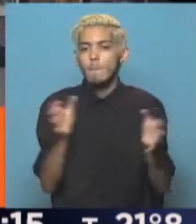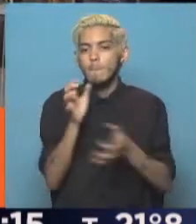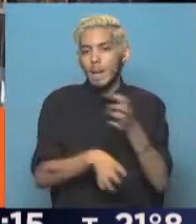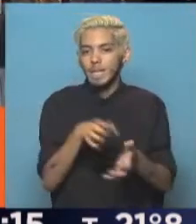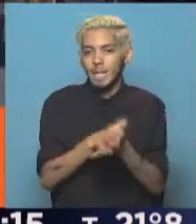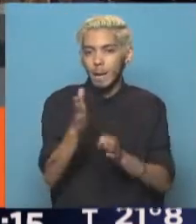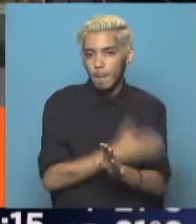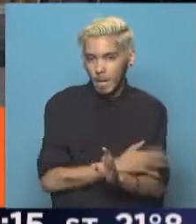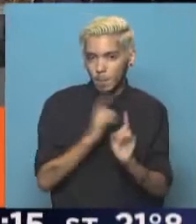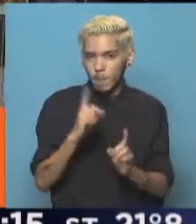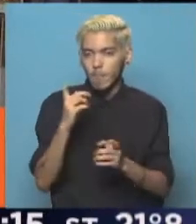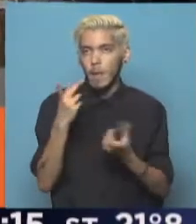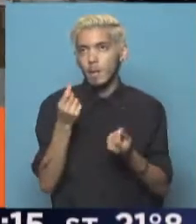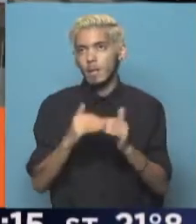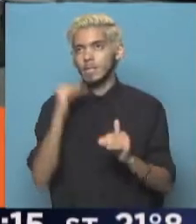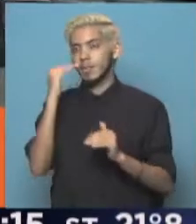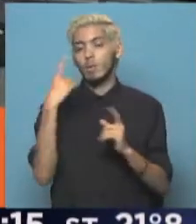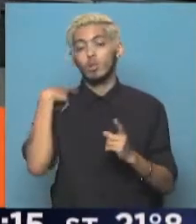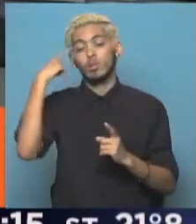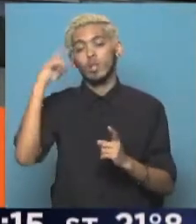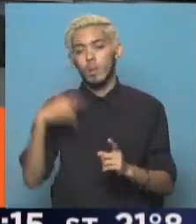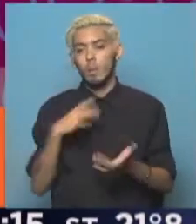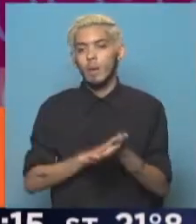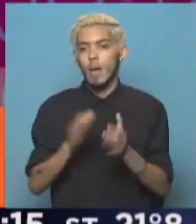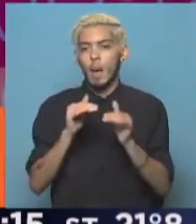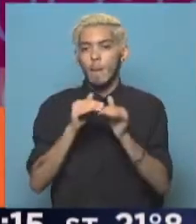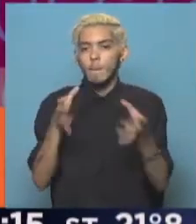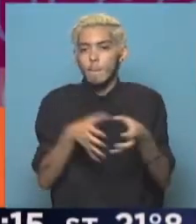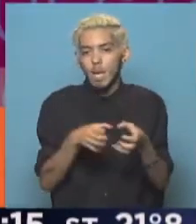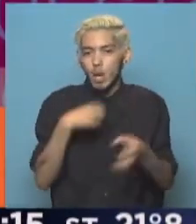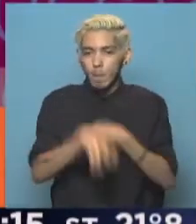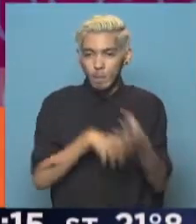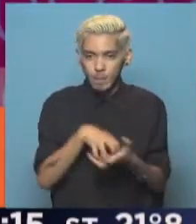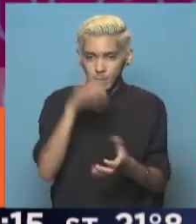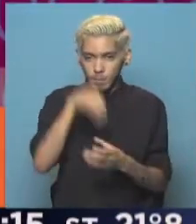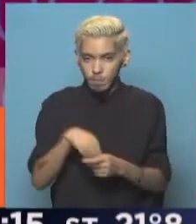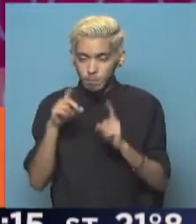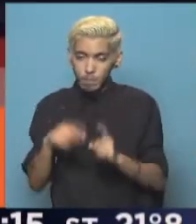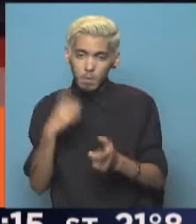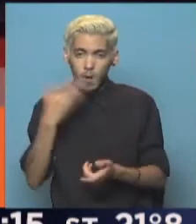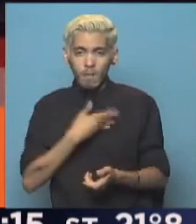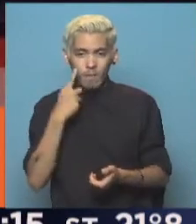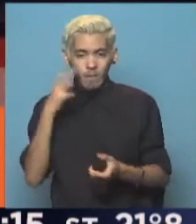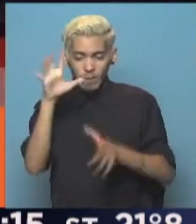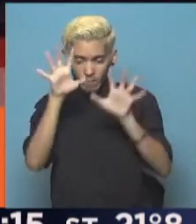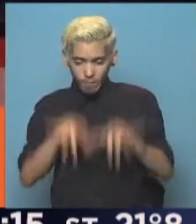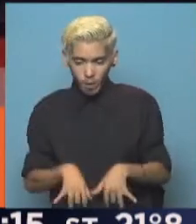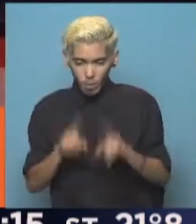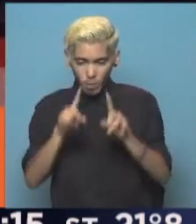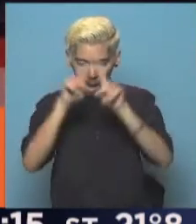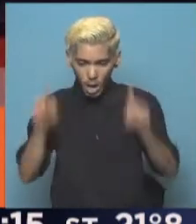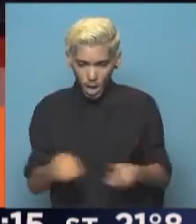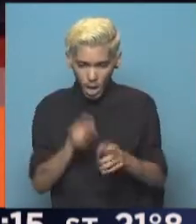por encima de los valores que nosotros determinamos para microempresas así que se meten en el formulario de afip que está online como te había comentado la vez pasada